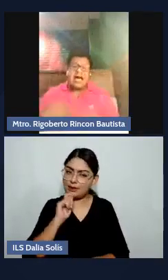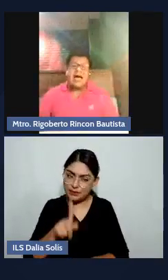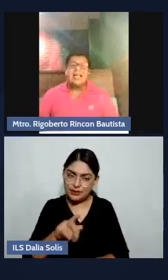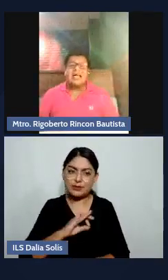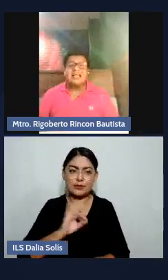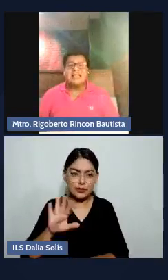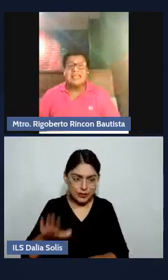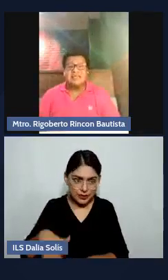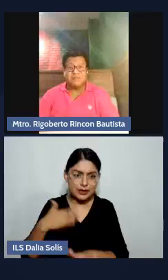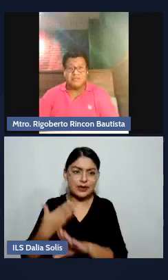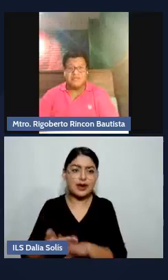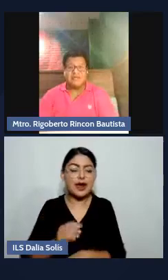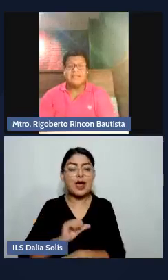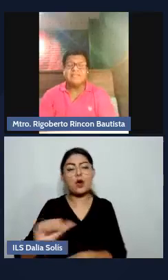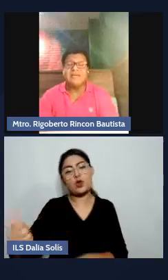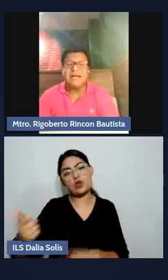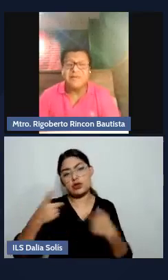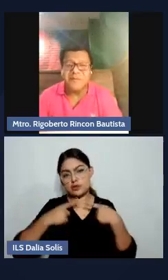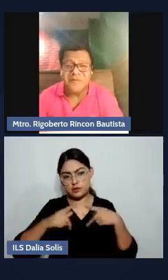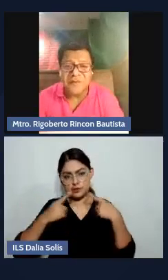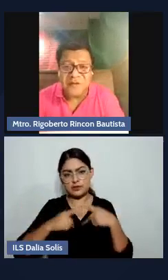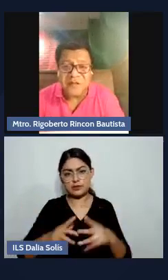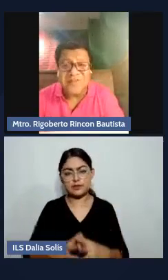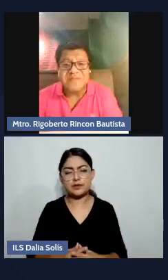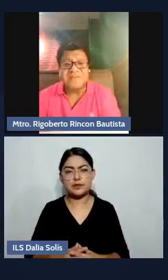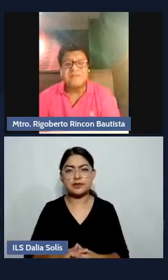terceras personas? Cambio, por favor.